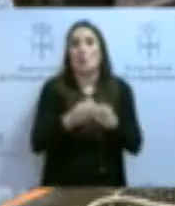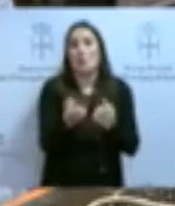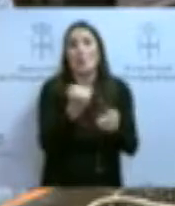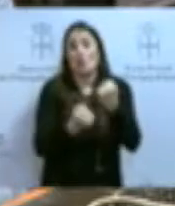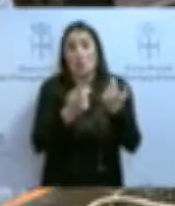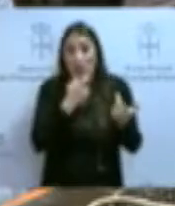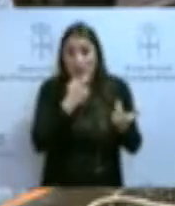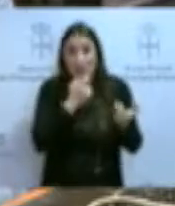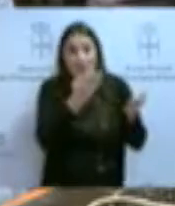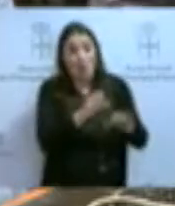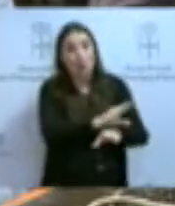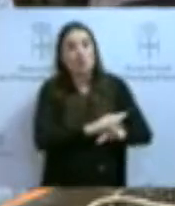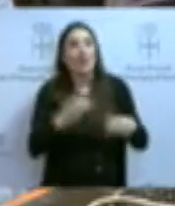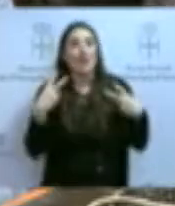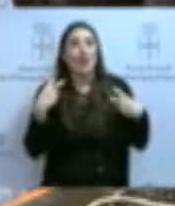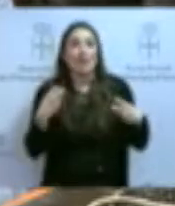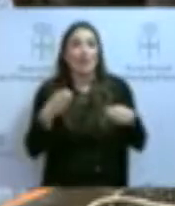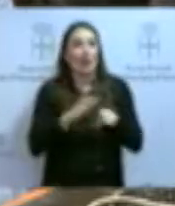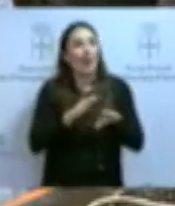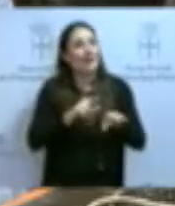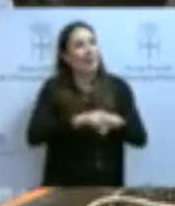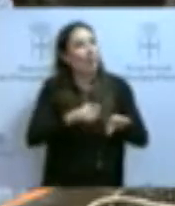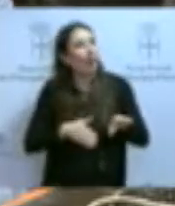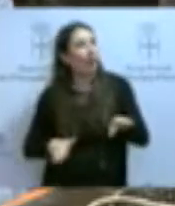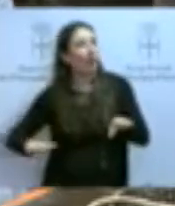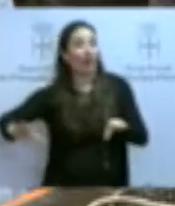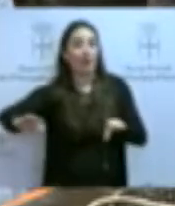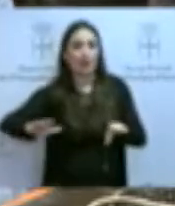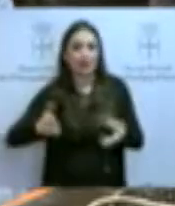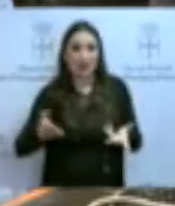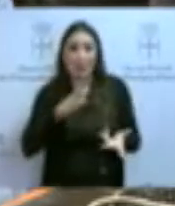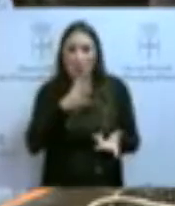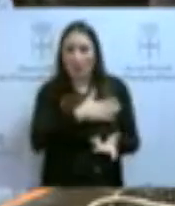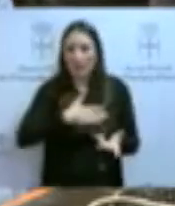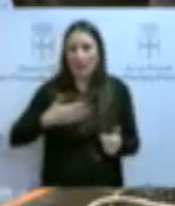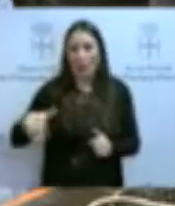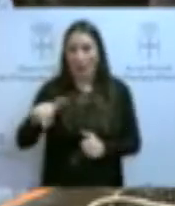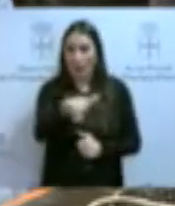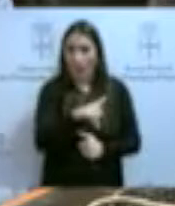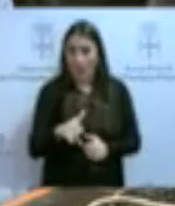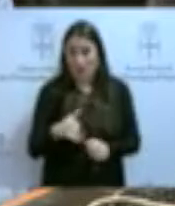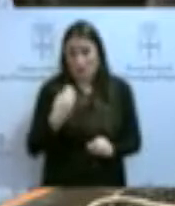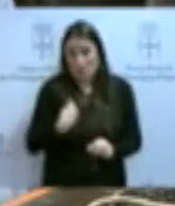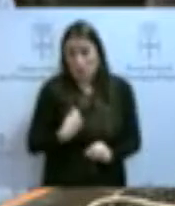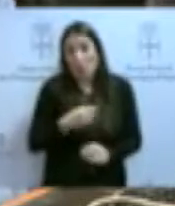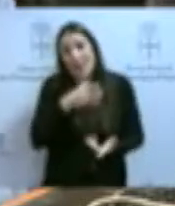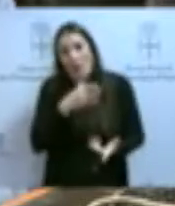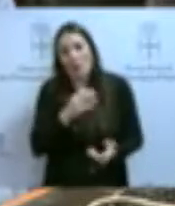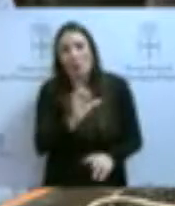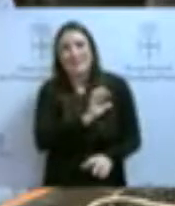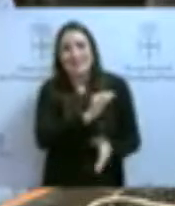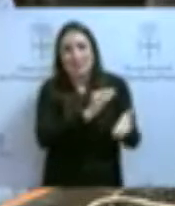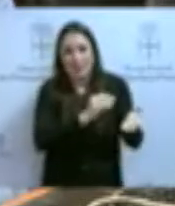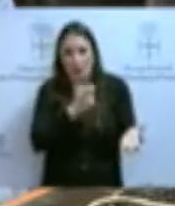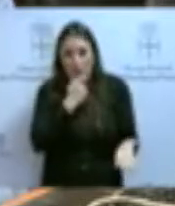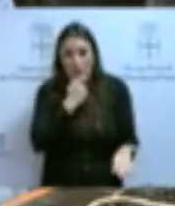Areces, esa Consejería de Hacienda paralela que se había creado en el afán de monopolizarlo todo que tenía nuestro actual senador.